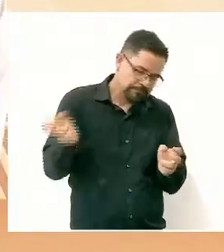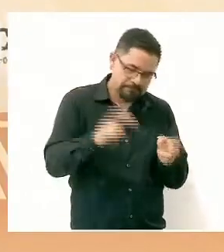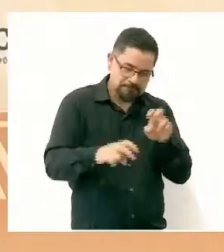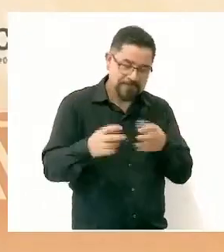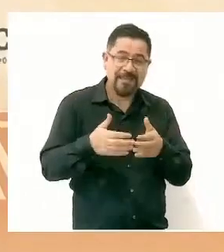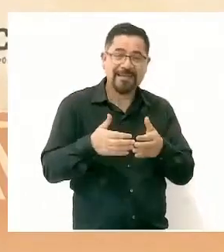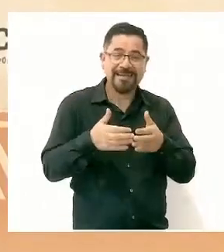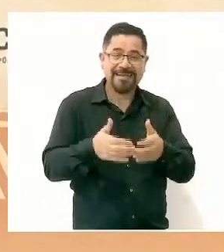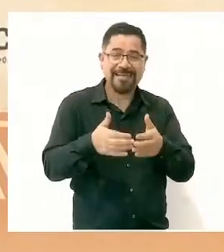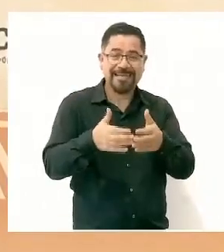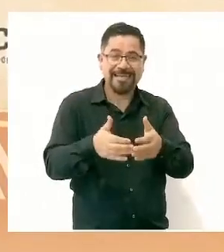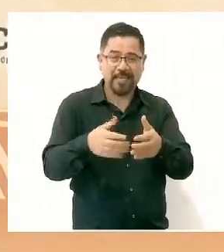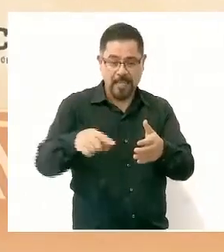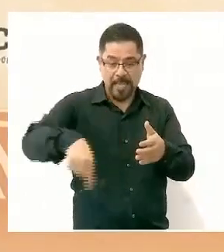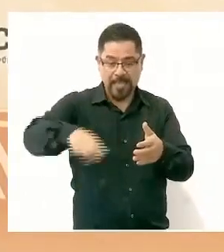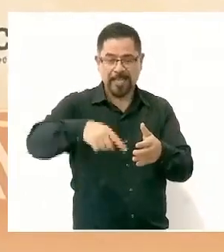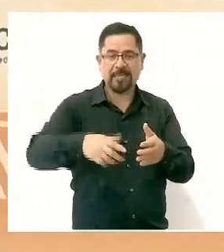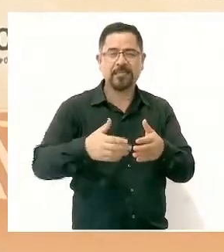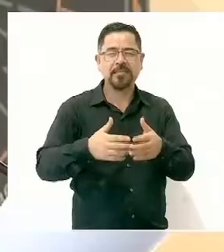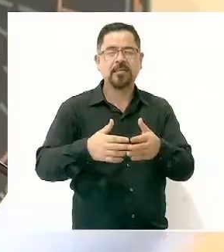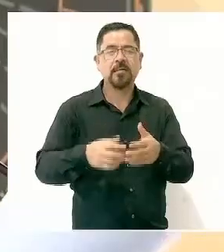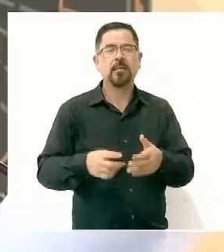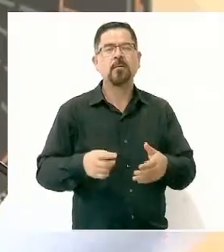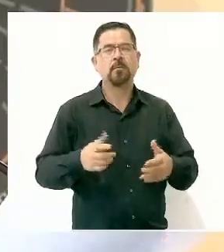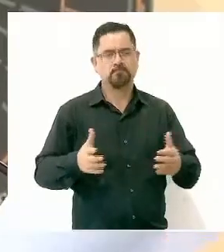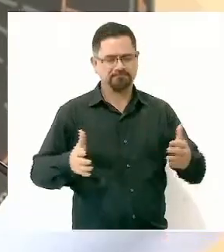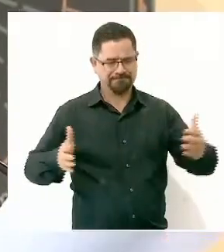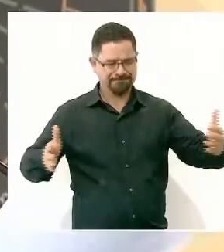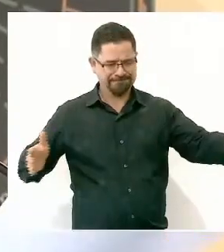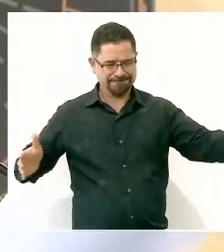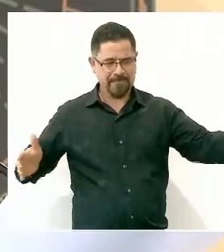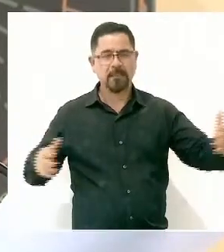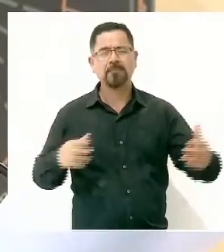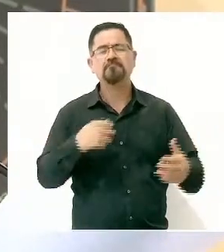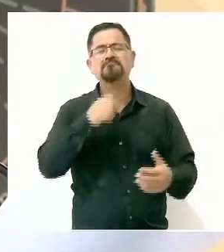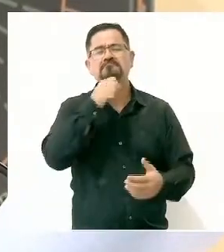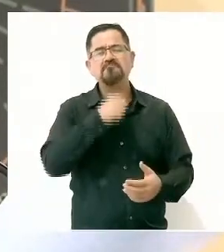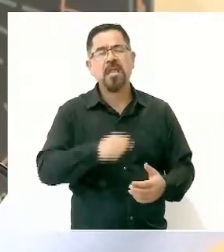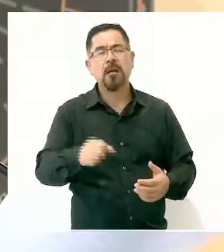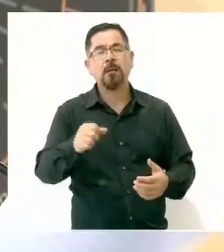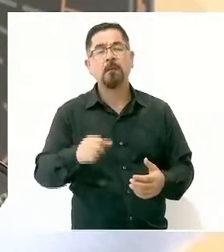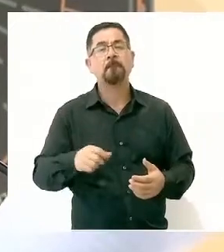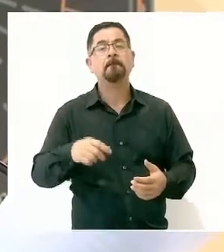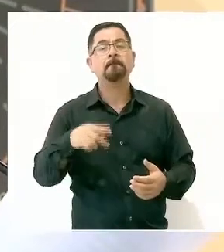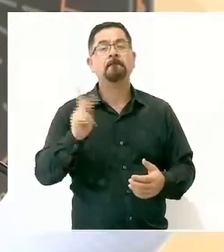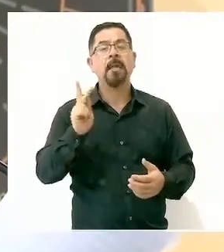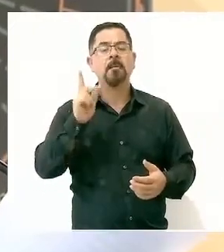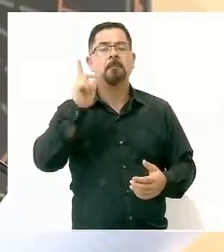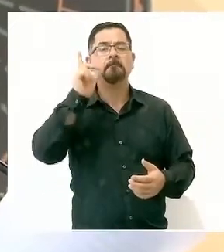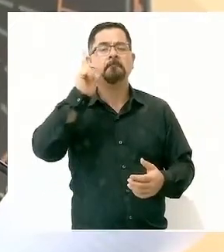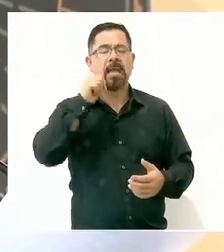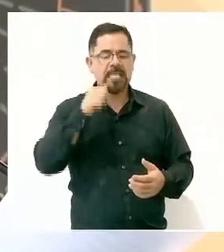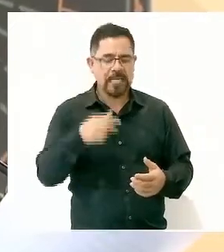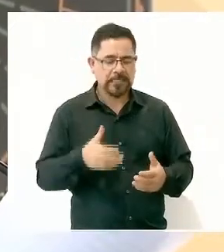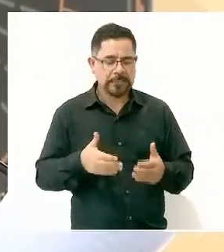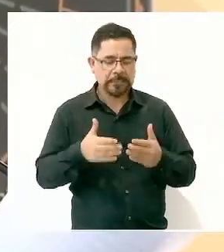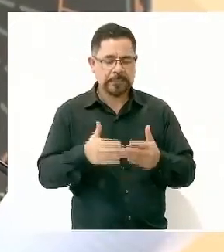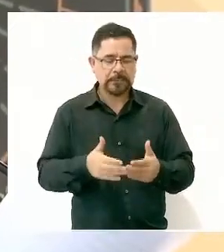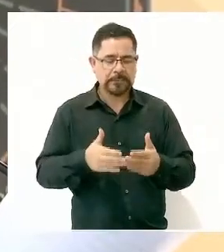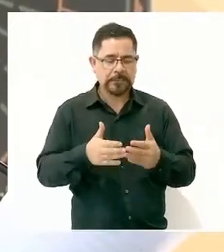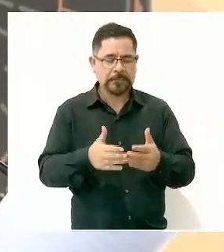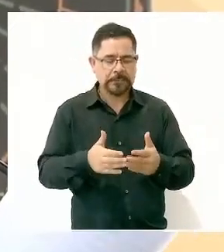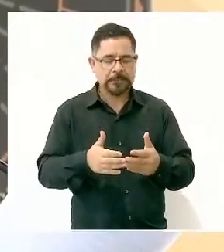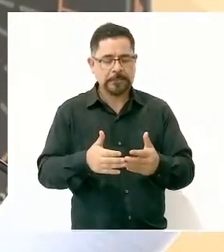habían llegado los rebeldes y un viejo lanchón, pero al día siguiente hubo la necesidad